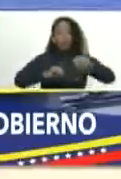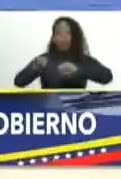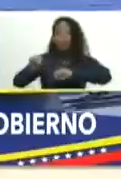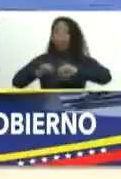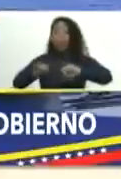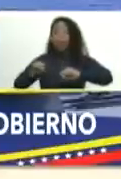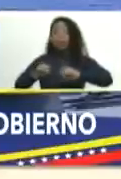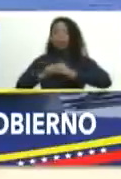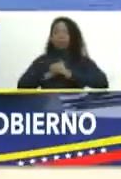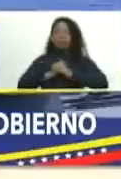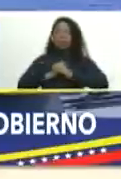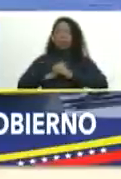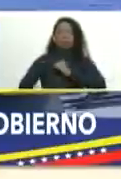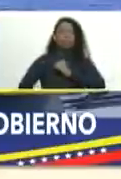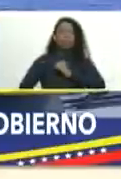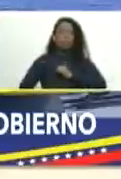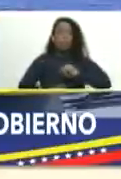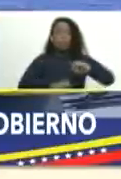Pariendo.